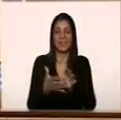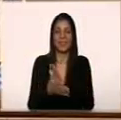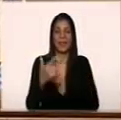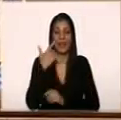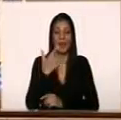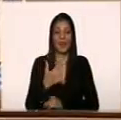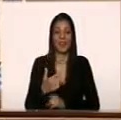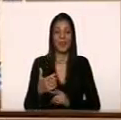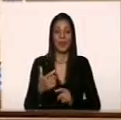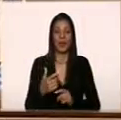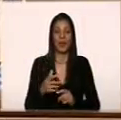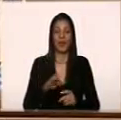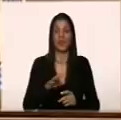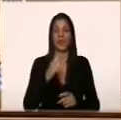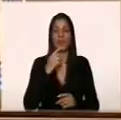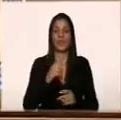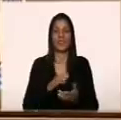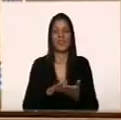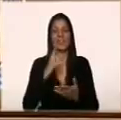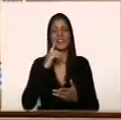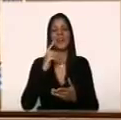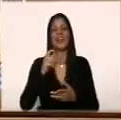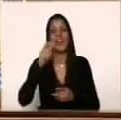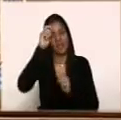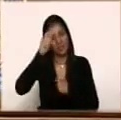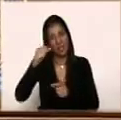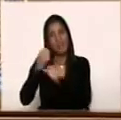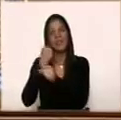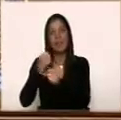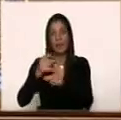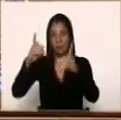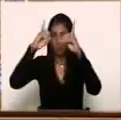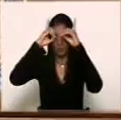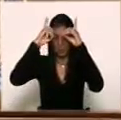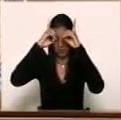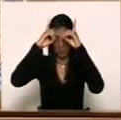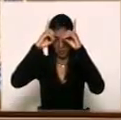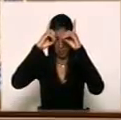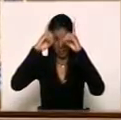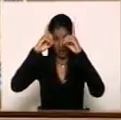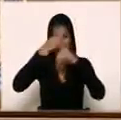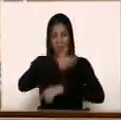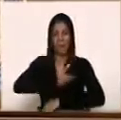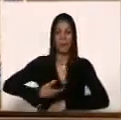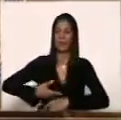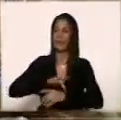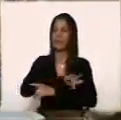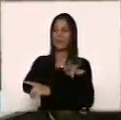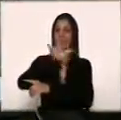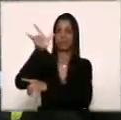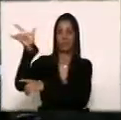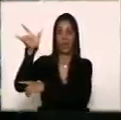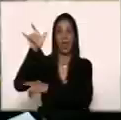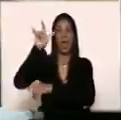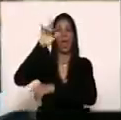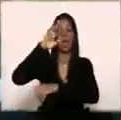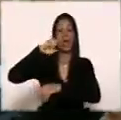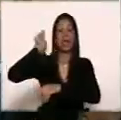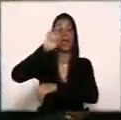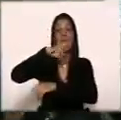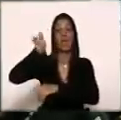tarea que está desarrollando la presidenta de esta Asamblea Nacional, Delcy Rodríguez, en República Dominicana.